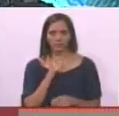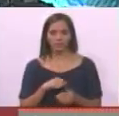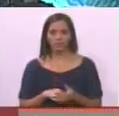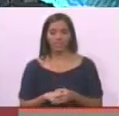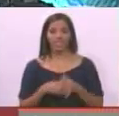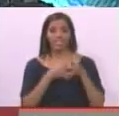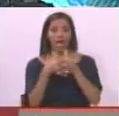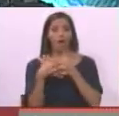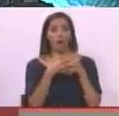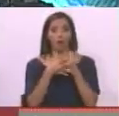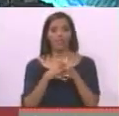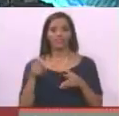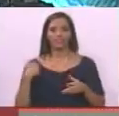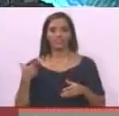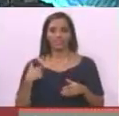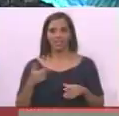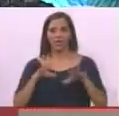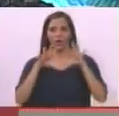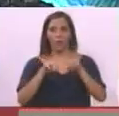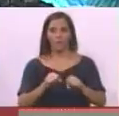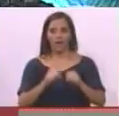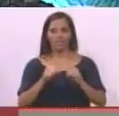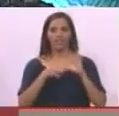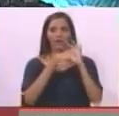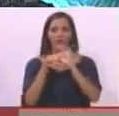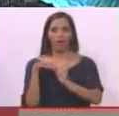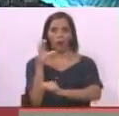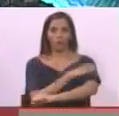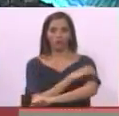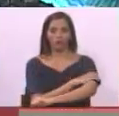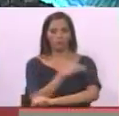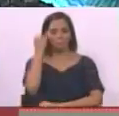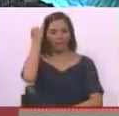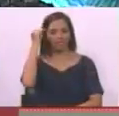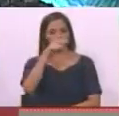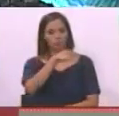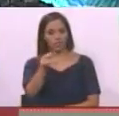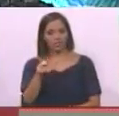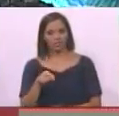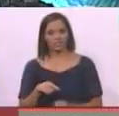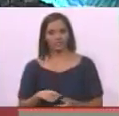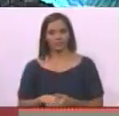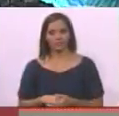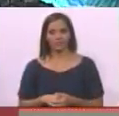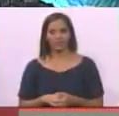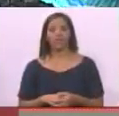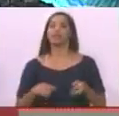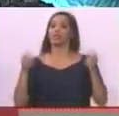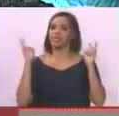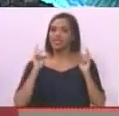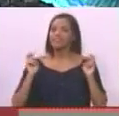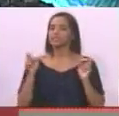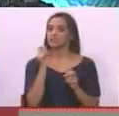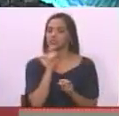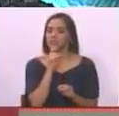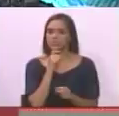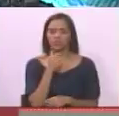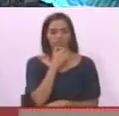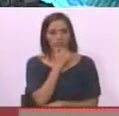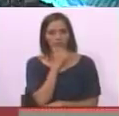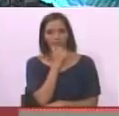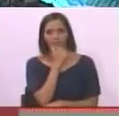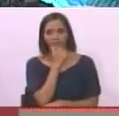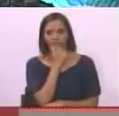Estados Unidos se tiene que ocupar de la unidad de la oposición, imagínense ustedes. Y es un dilema, además.